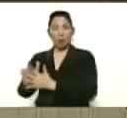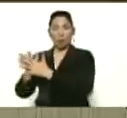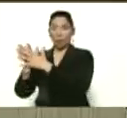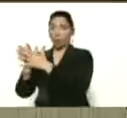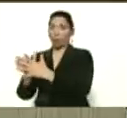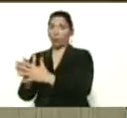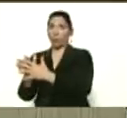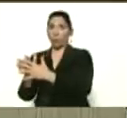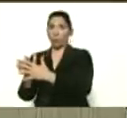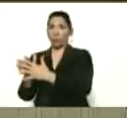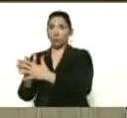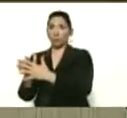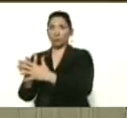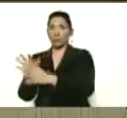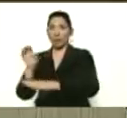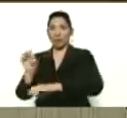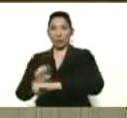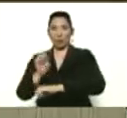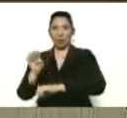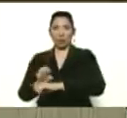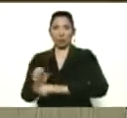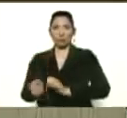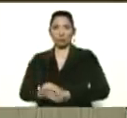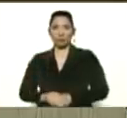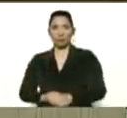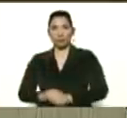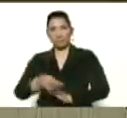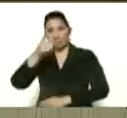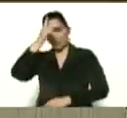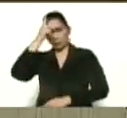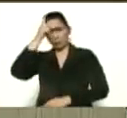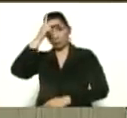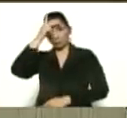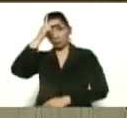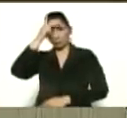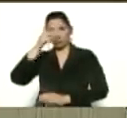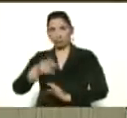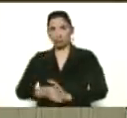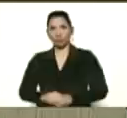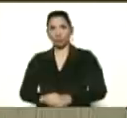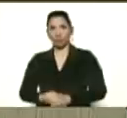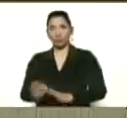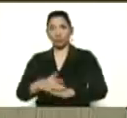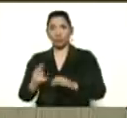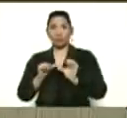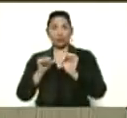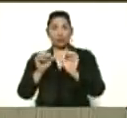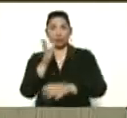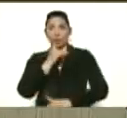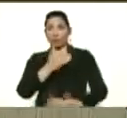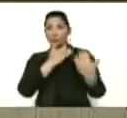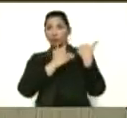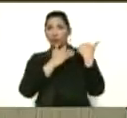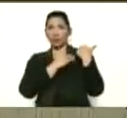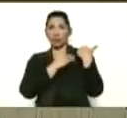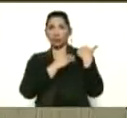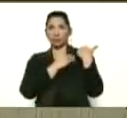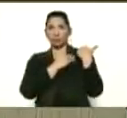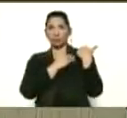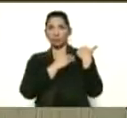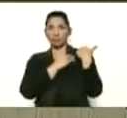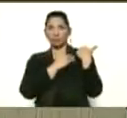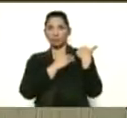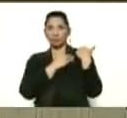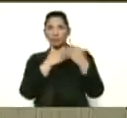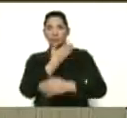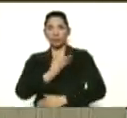Norteamérica, Ecuador y Perú, porque si sigue la irresponsabilidad del